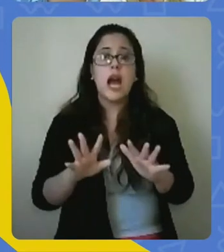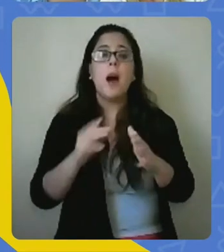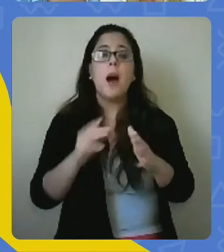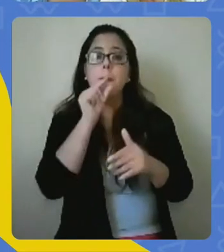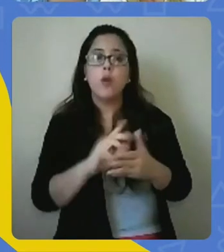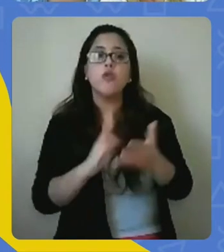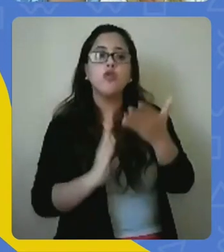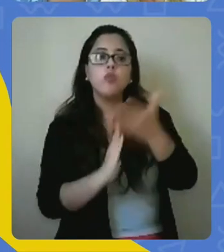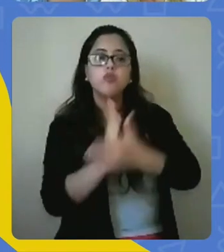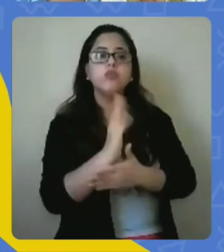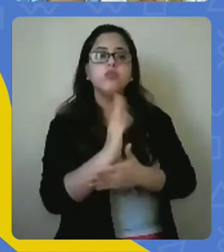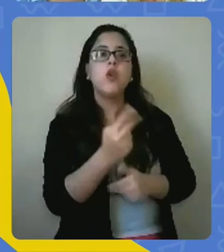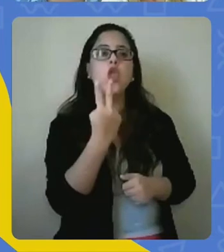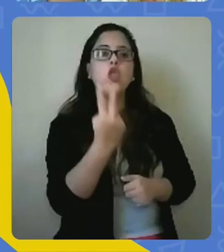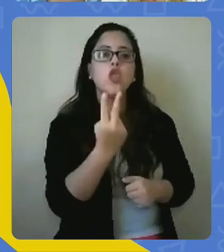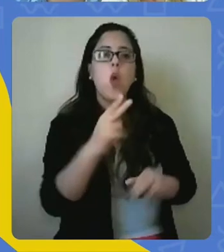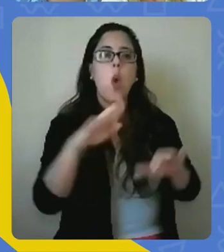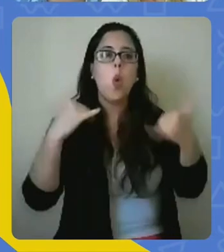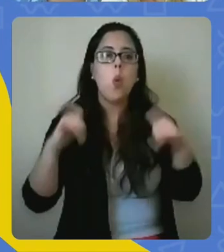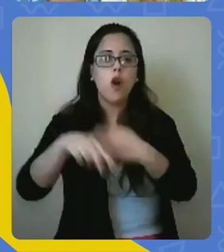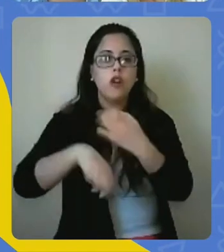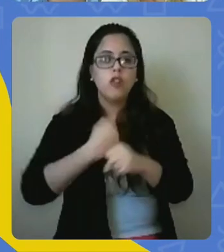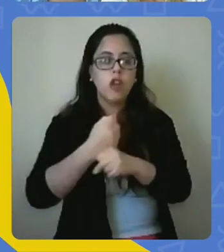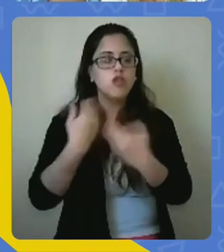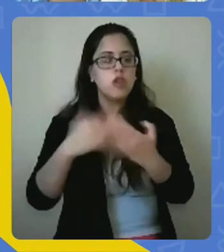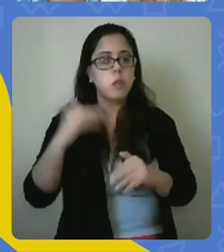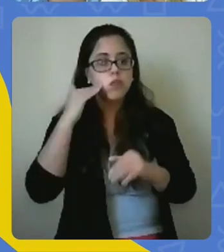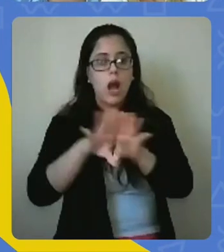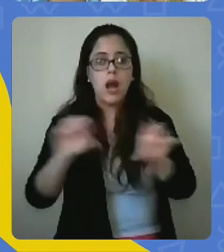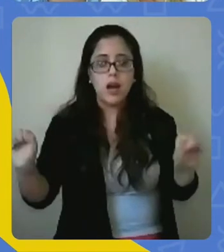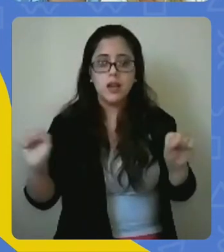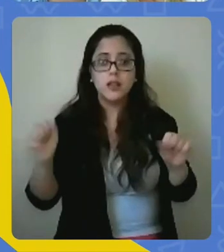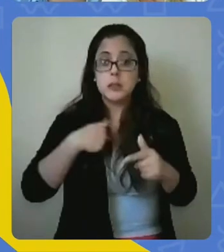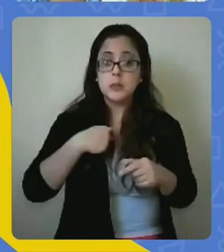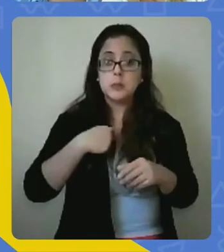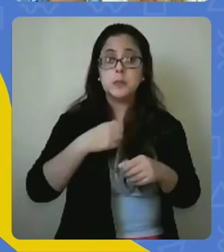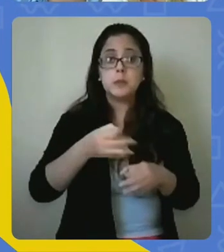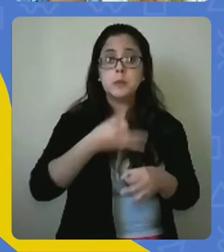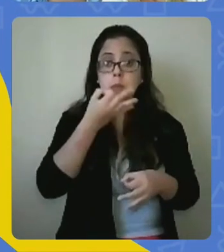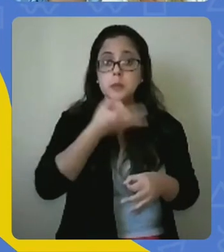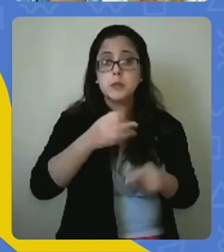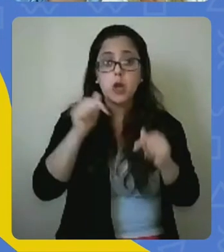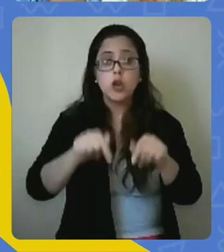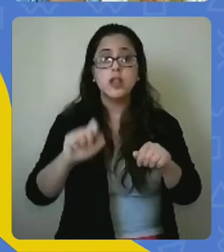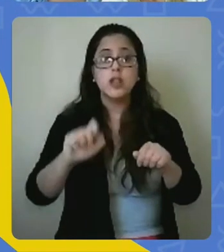año, que ya los tenemos prácticamente listos, como les digo, con énfasis en tercera y cuarta edad,